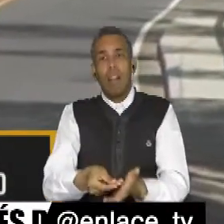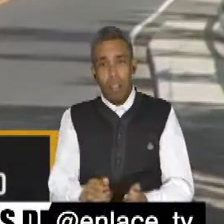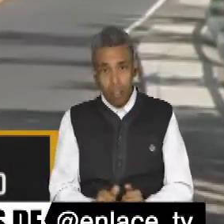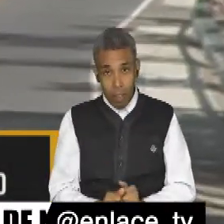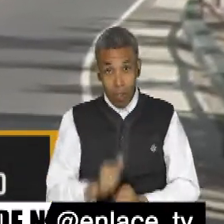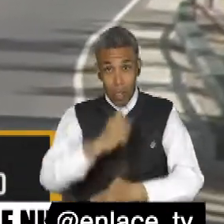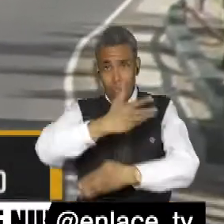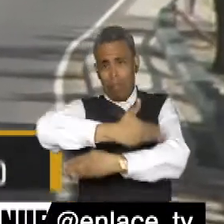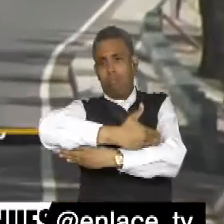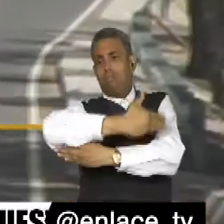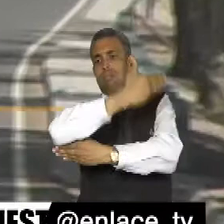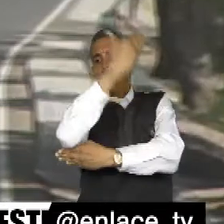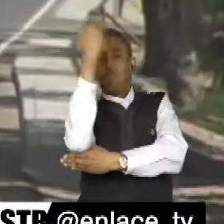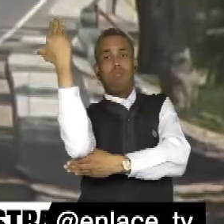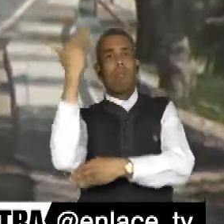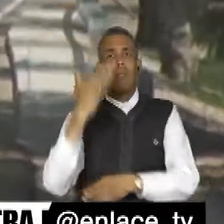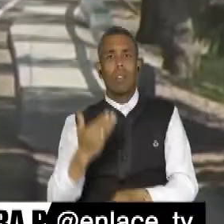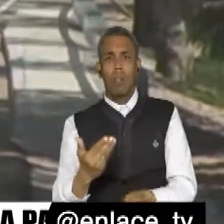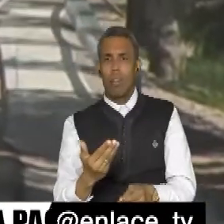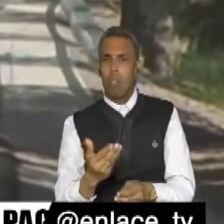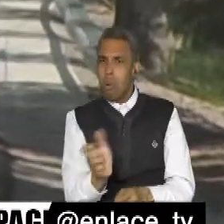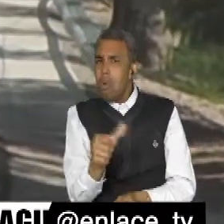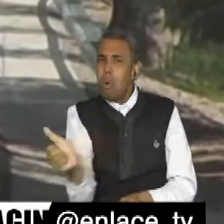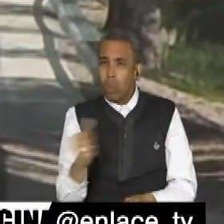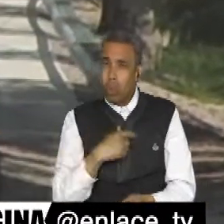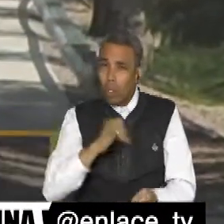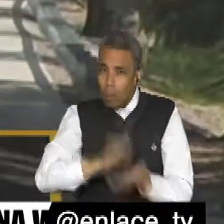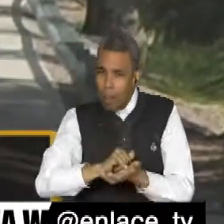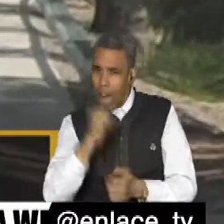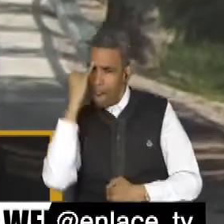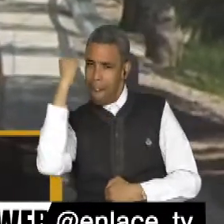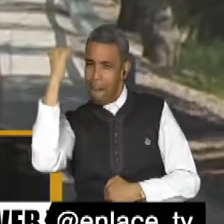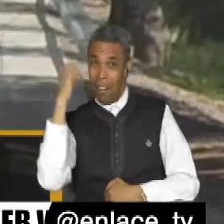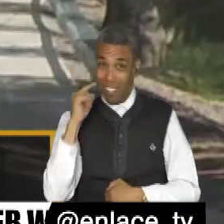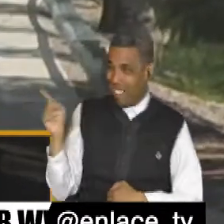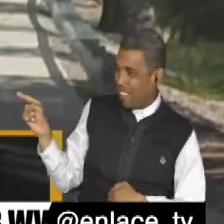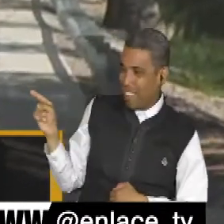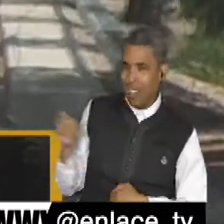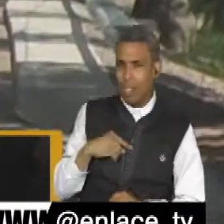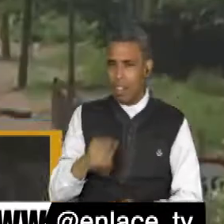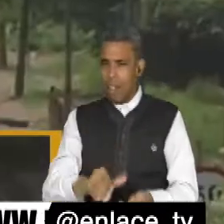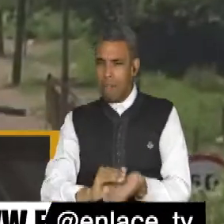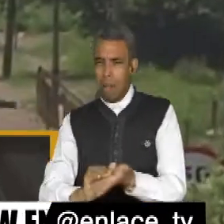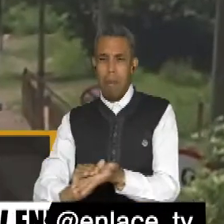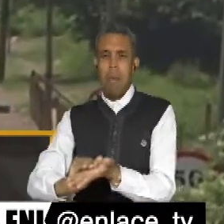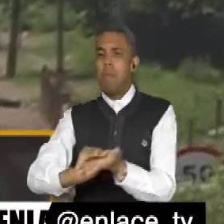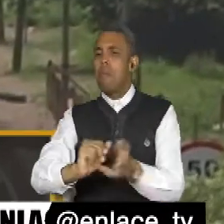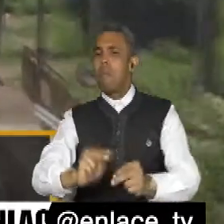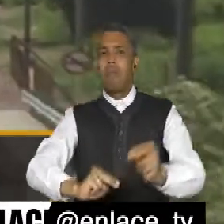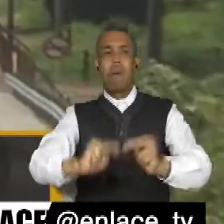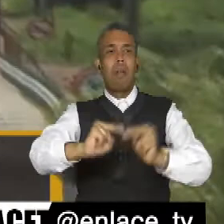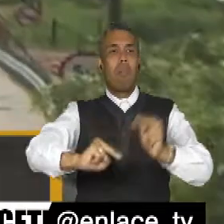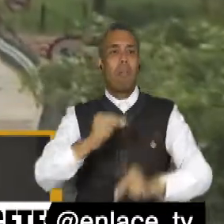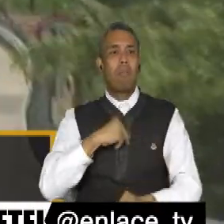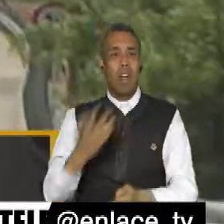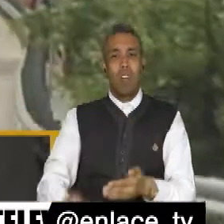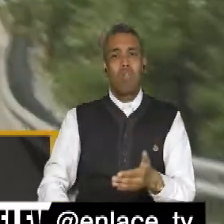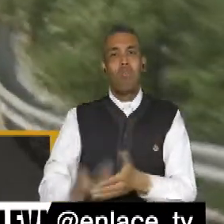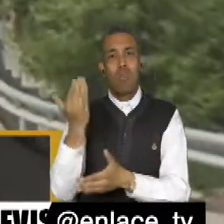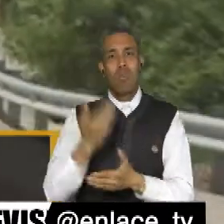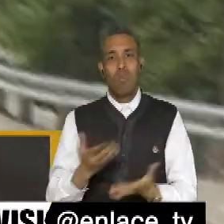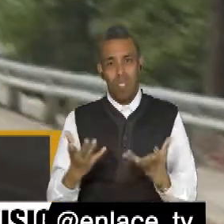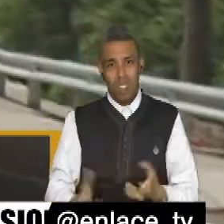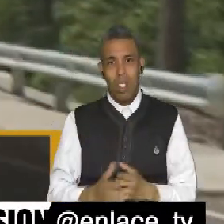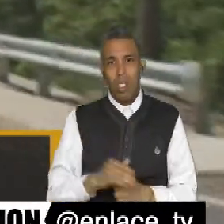de Barranca Bermeja escucharon a los voceros de la Ruta del Cacao, reaccionaron al conocer que la vía Barranca Bermeja tendrá un nuevo peaje en Patio Bonito, a